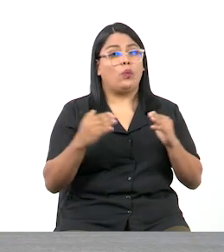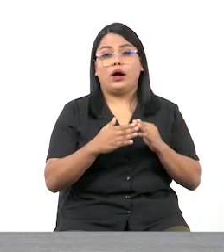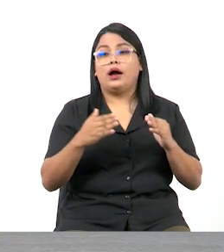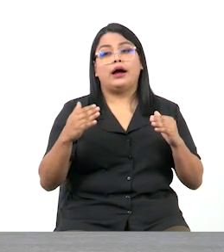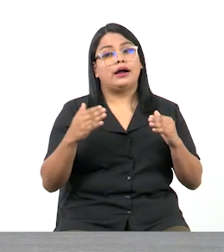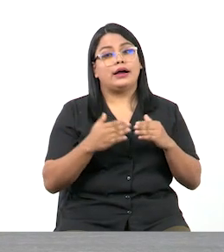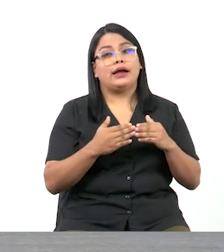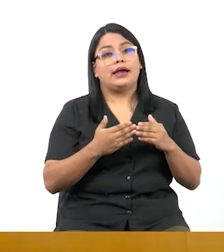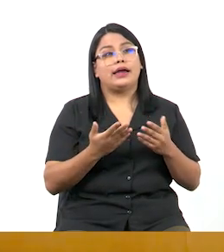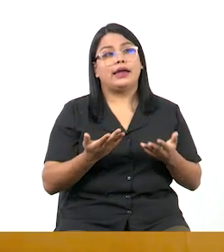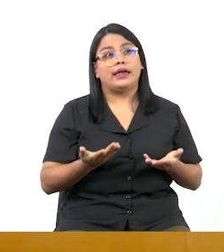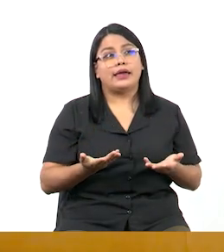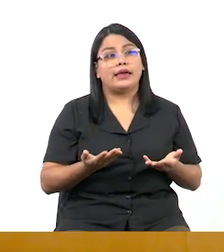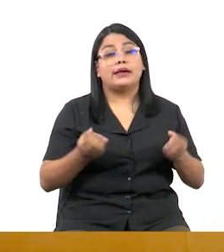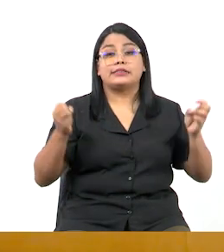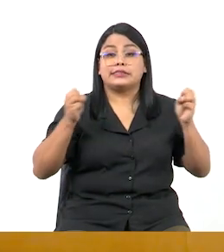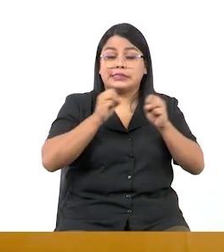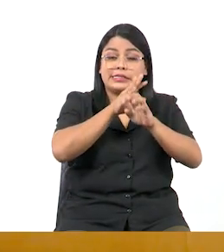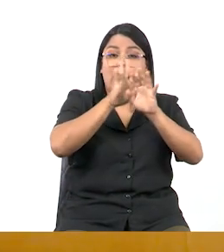estamos también